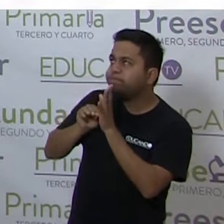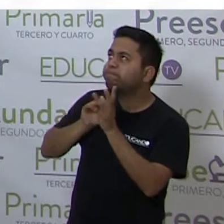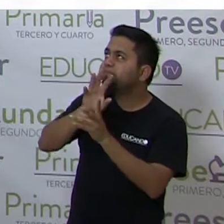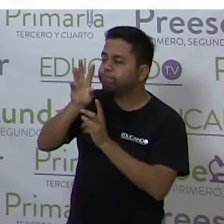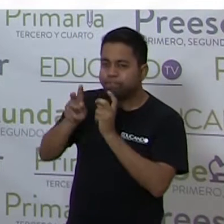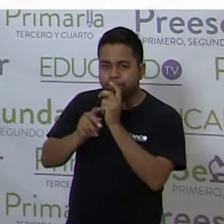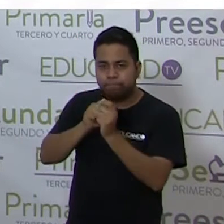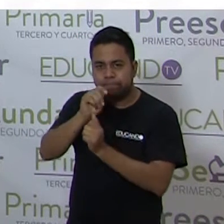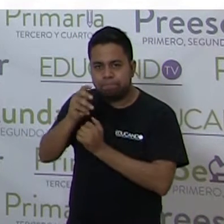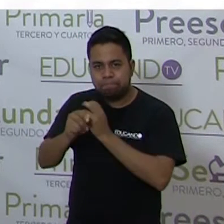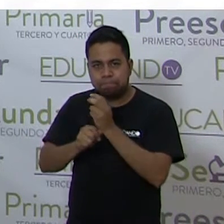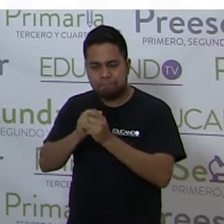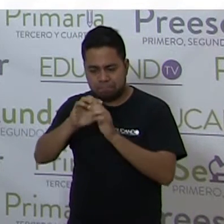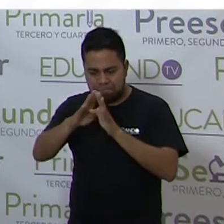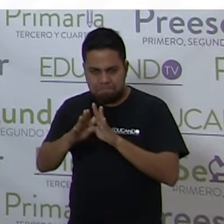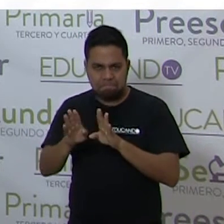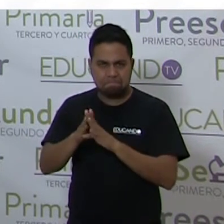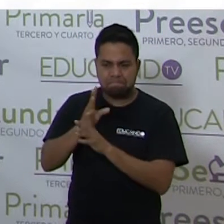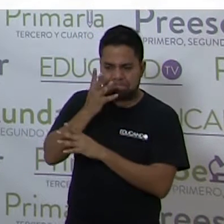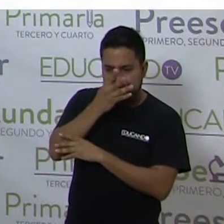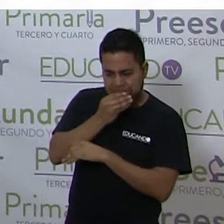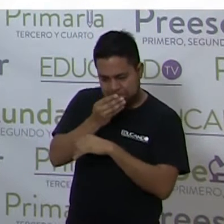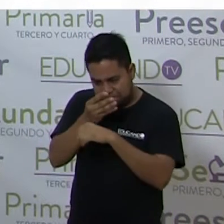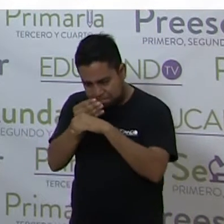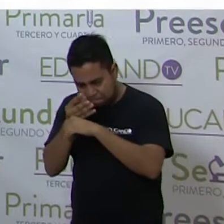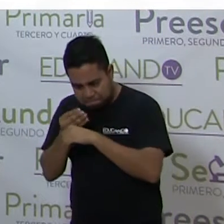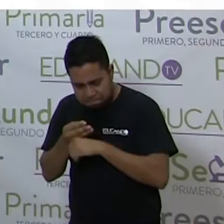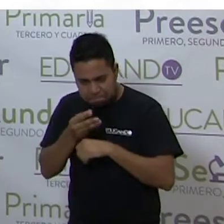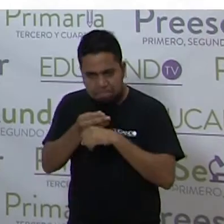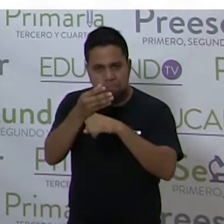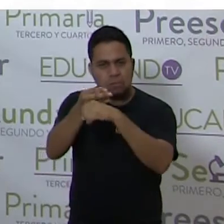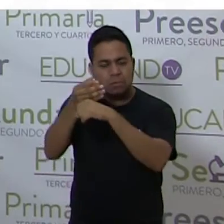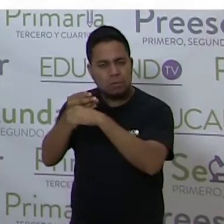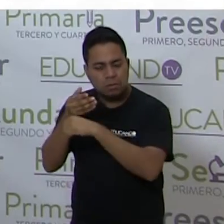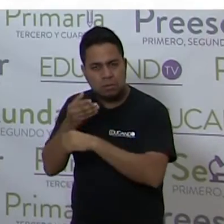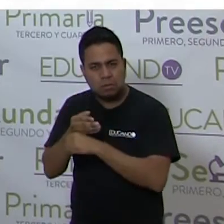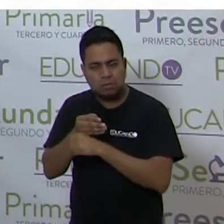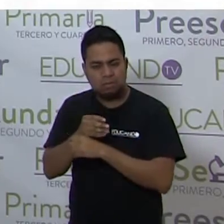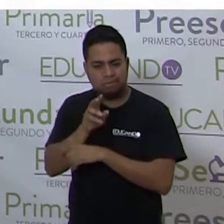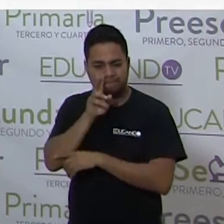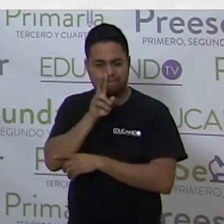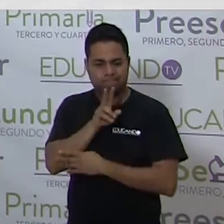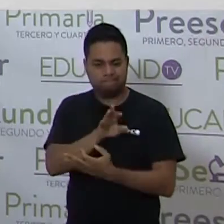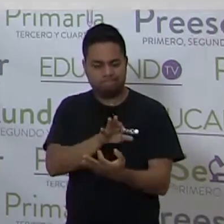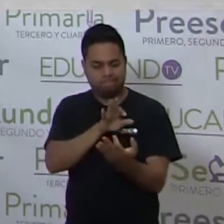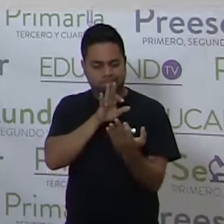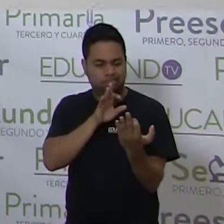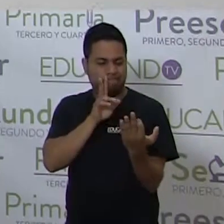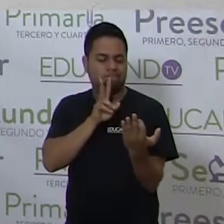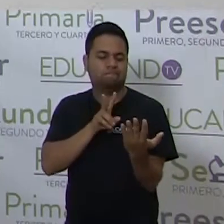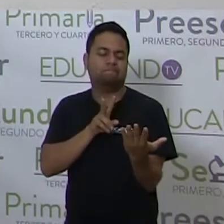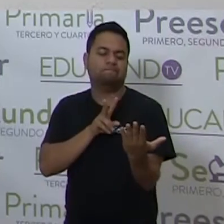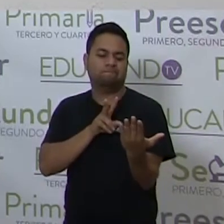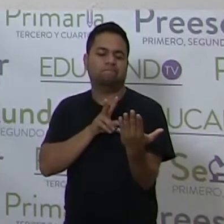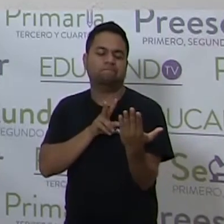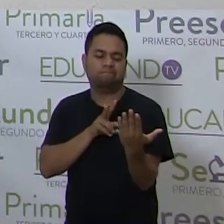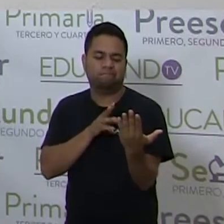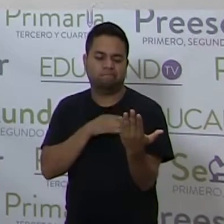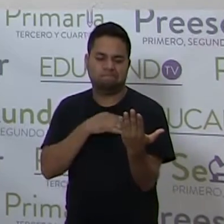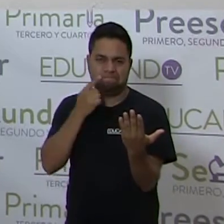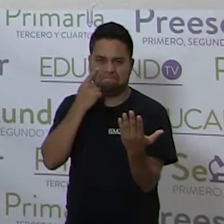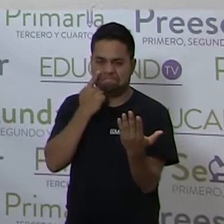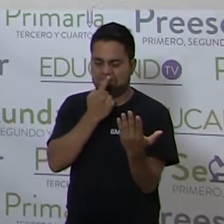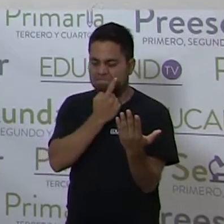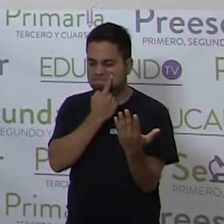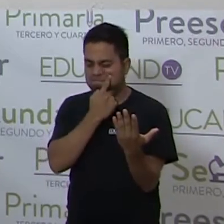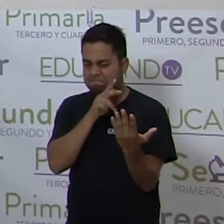Intentó dotarlos de su misma belleza, pero al verlos frente a sí, con sus ojos